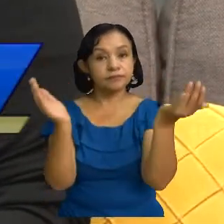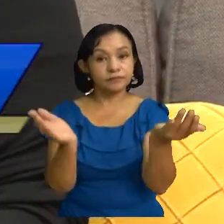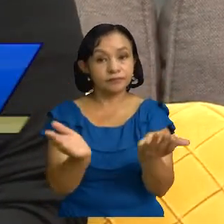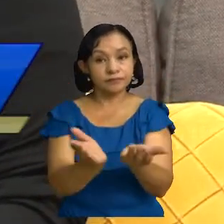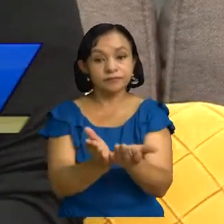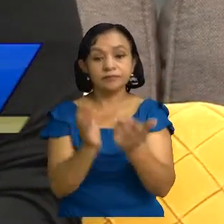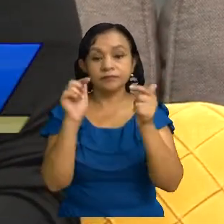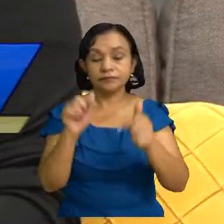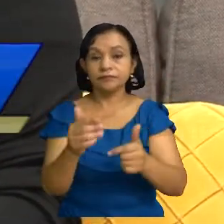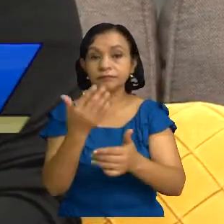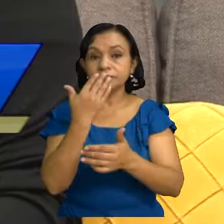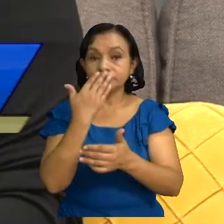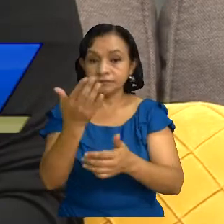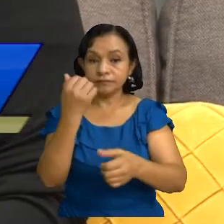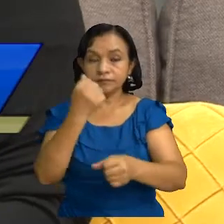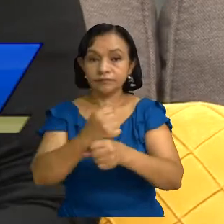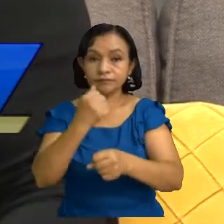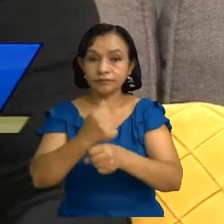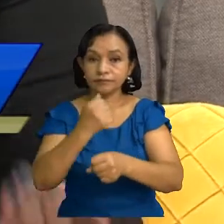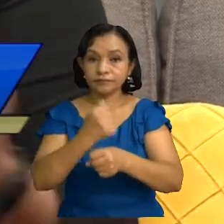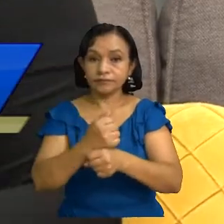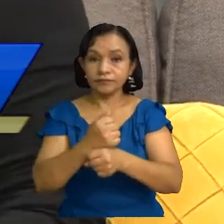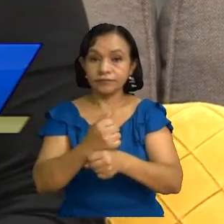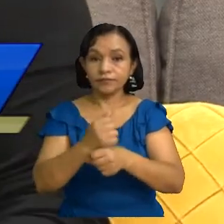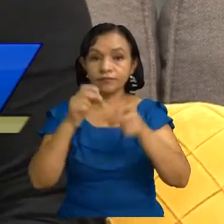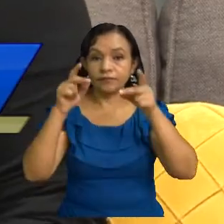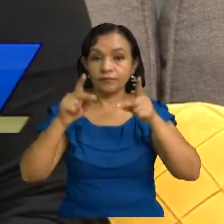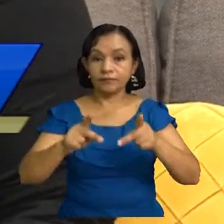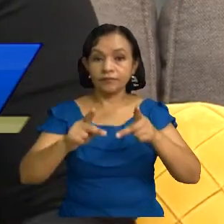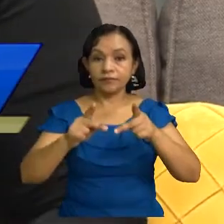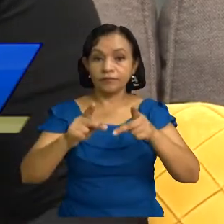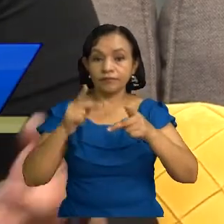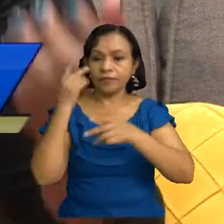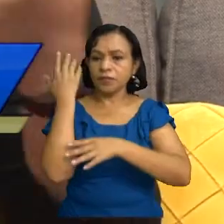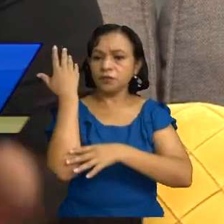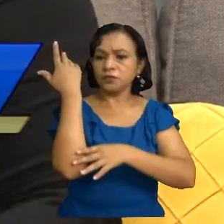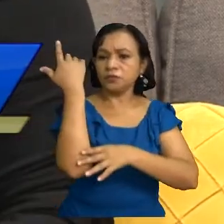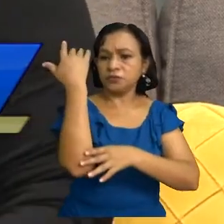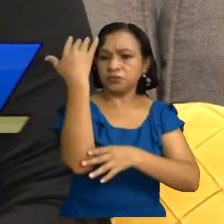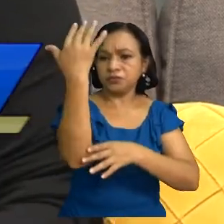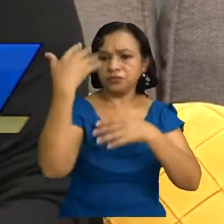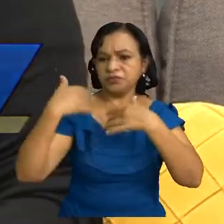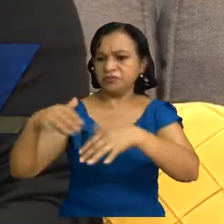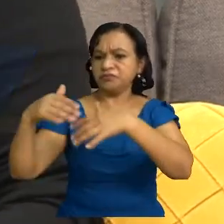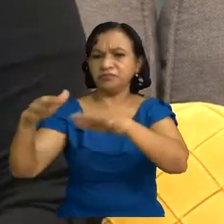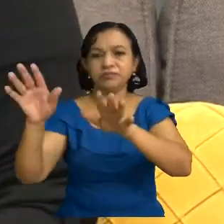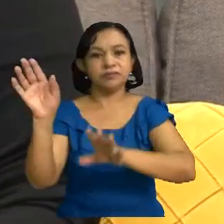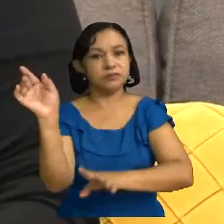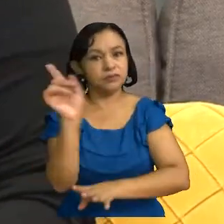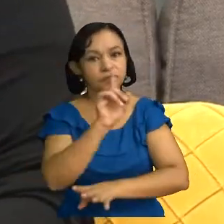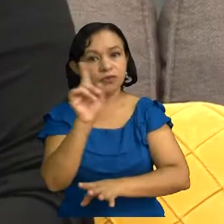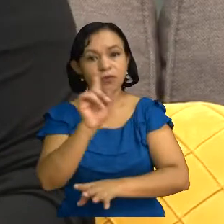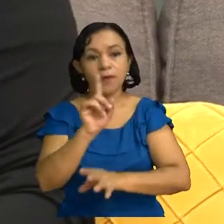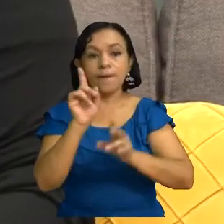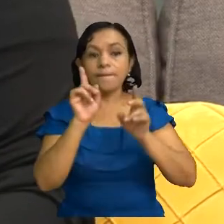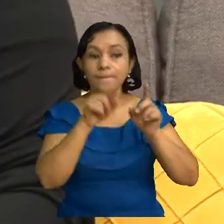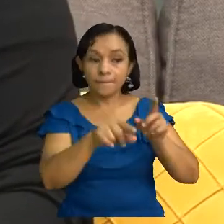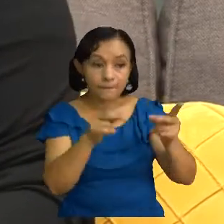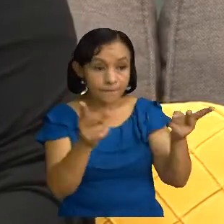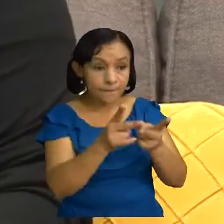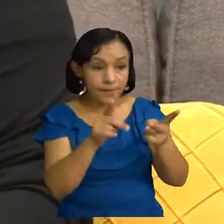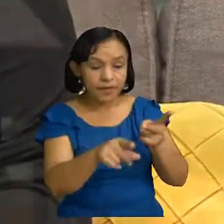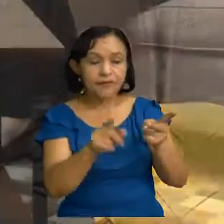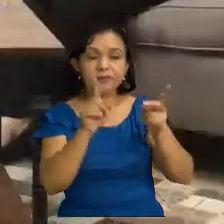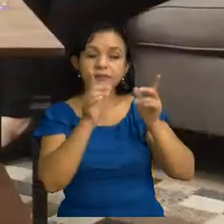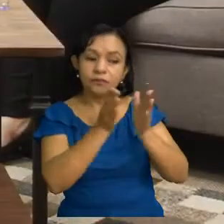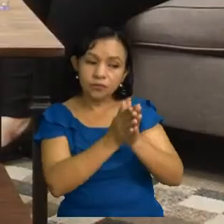está y no sacar a la gente dónde esté el bosque o sacar a la gente del área protegida al contrario ángel